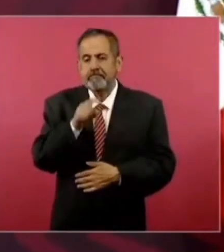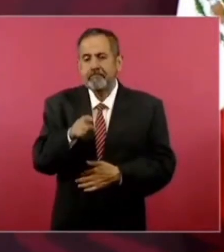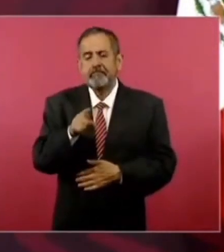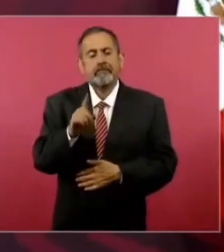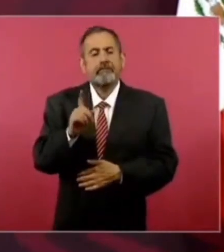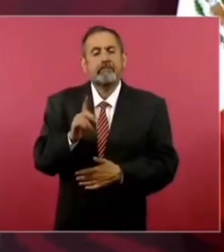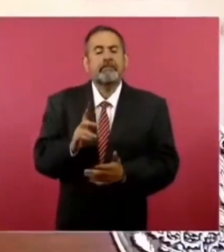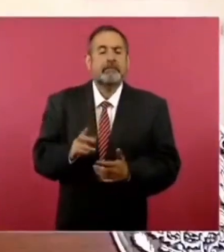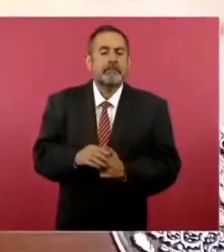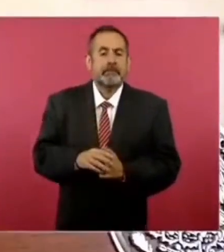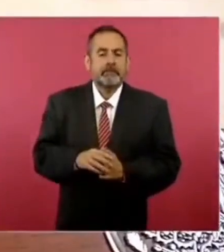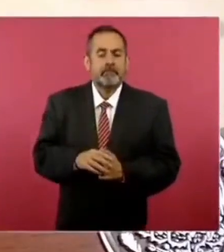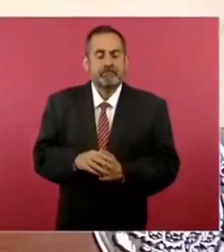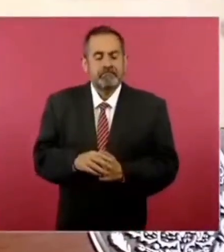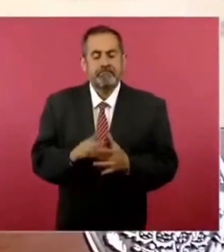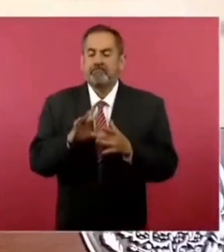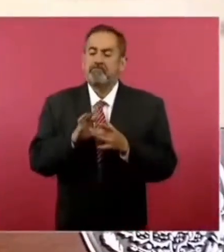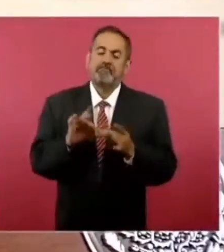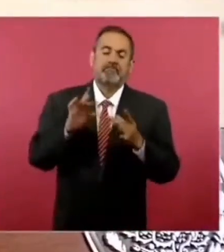puedo hablar